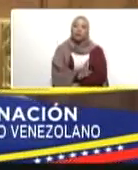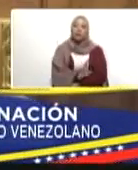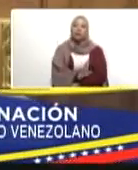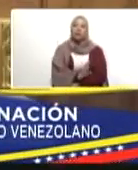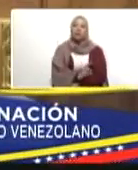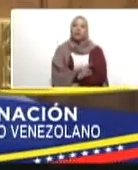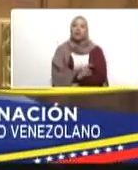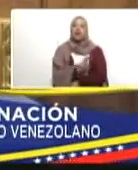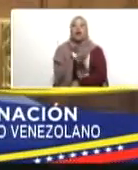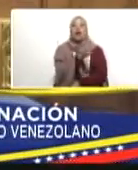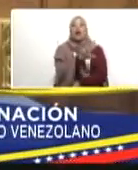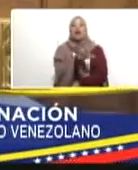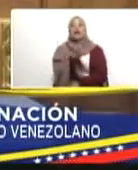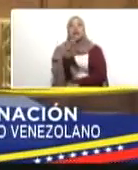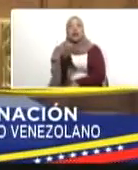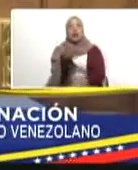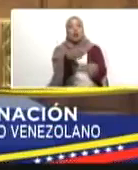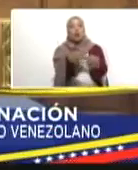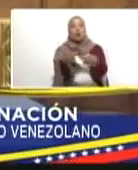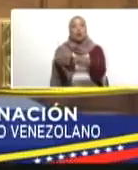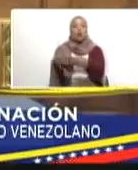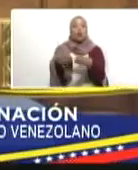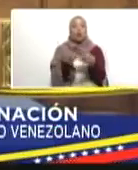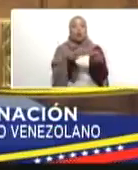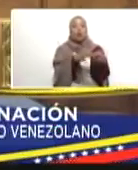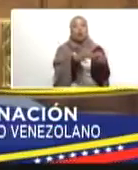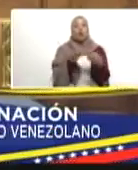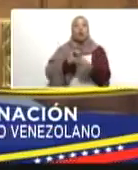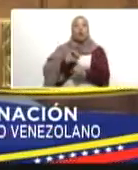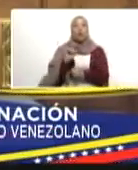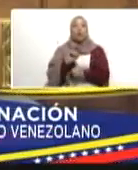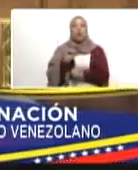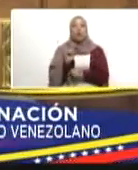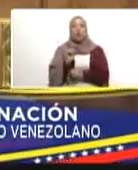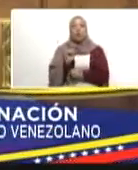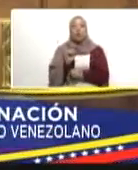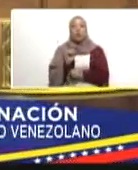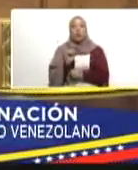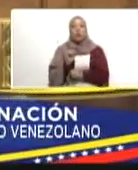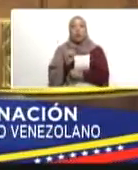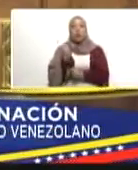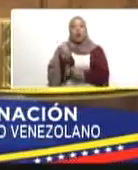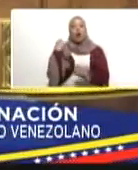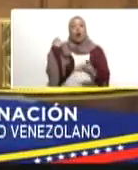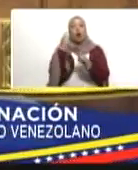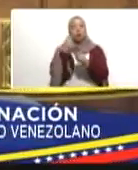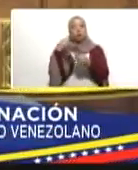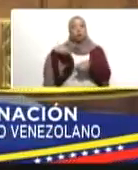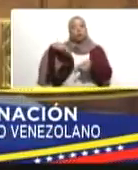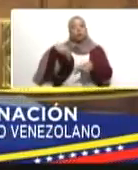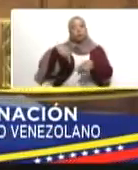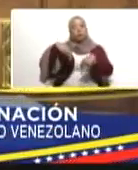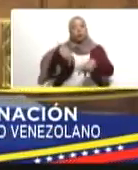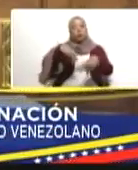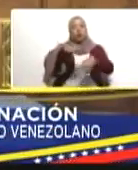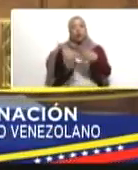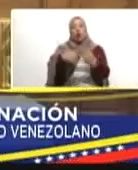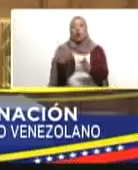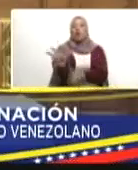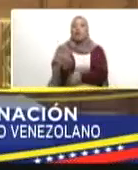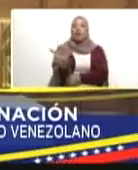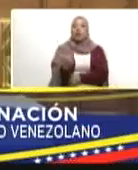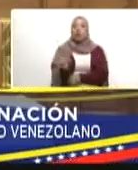70 burras en el país a caminar con sus armas todo el